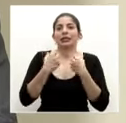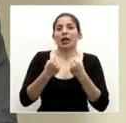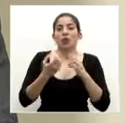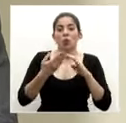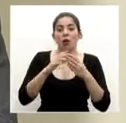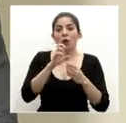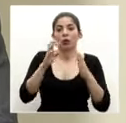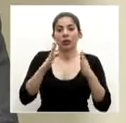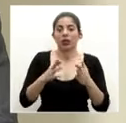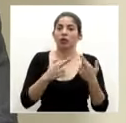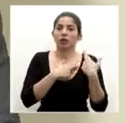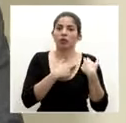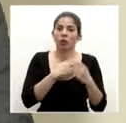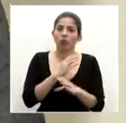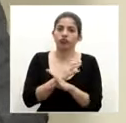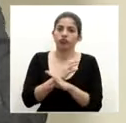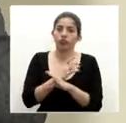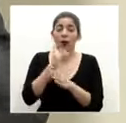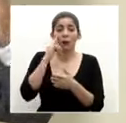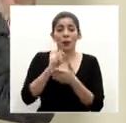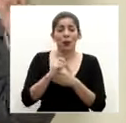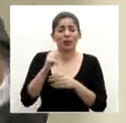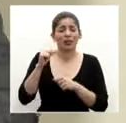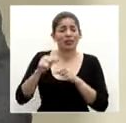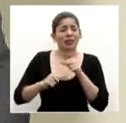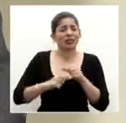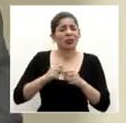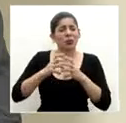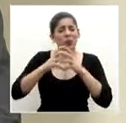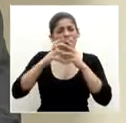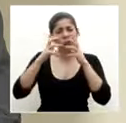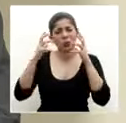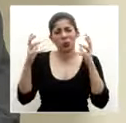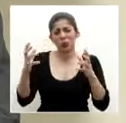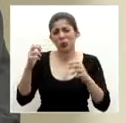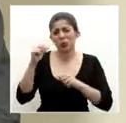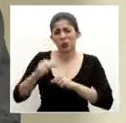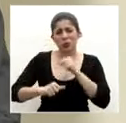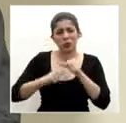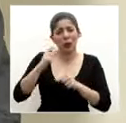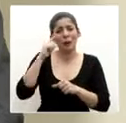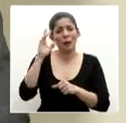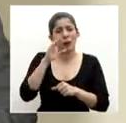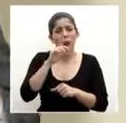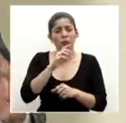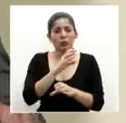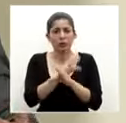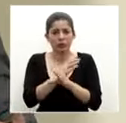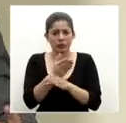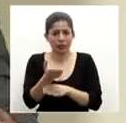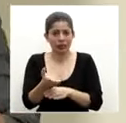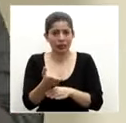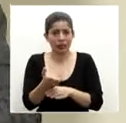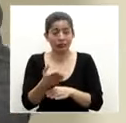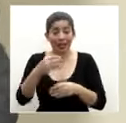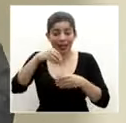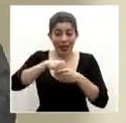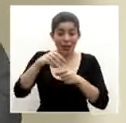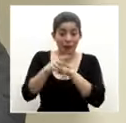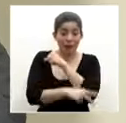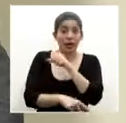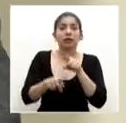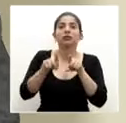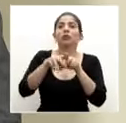de los costarricenses. Y por eso se ha hecho un esfuerzo enorme, pero enorme, para garantizar esto, a lo interno del país y